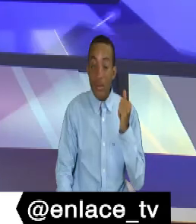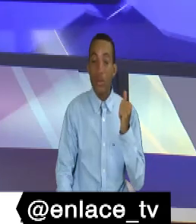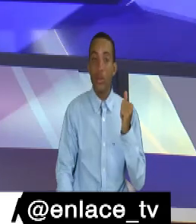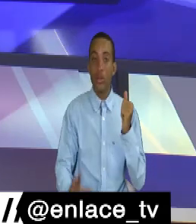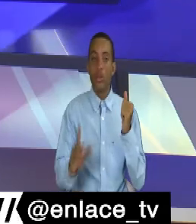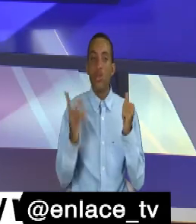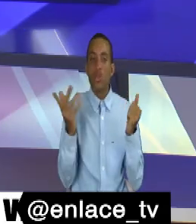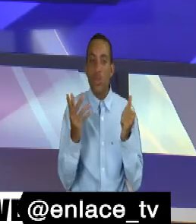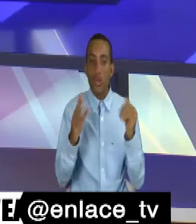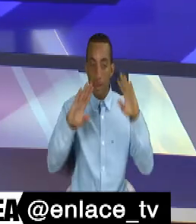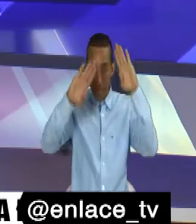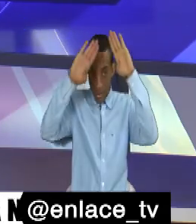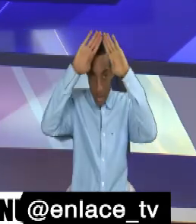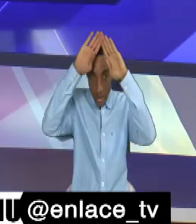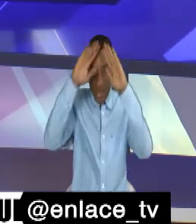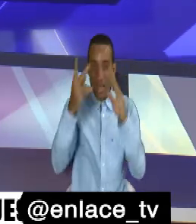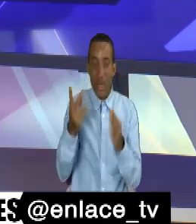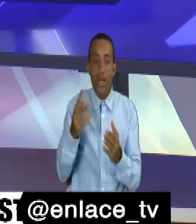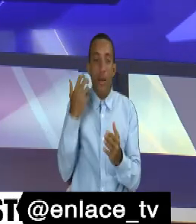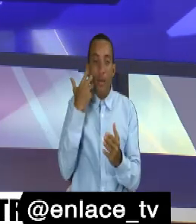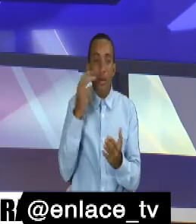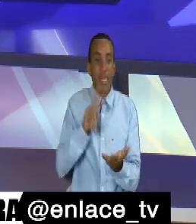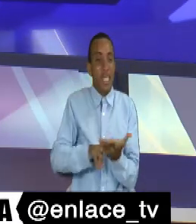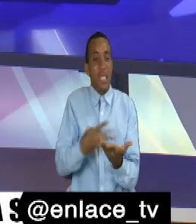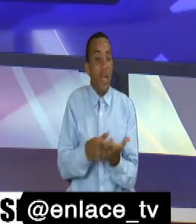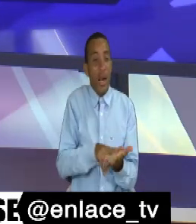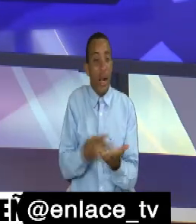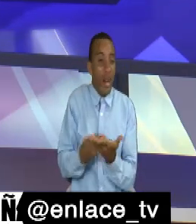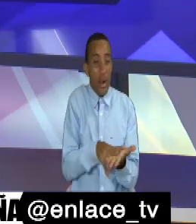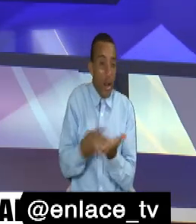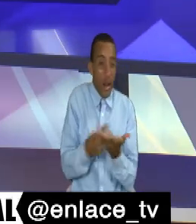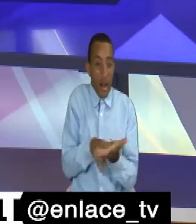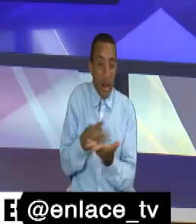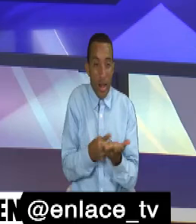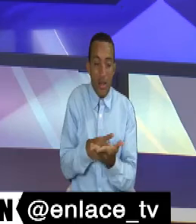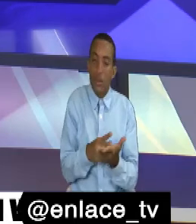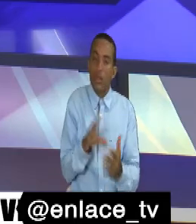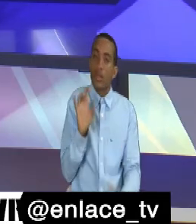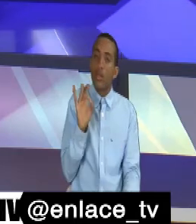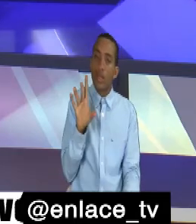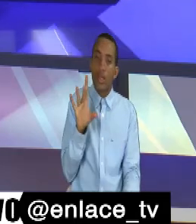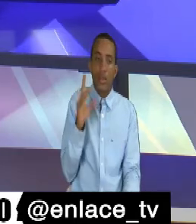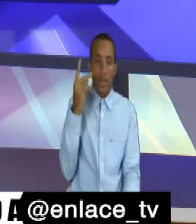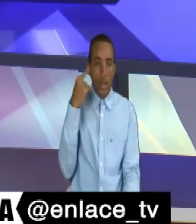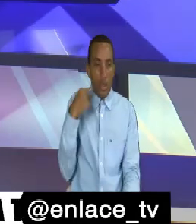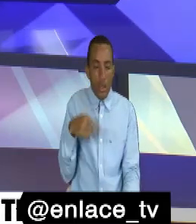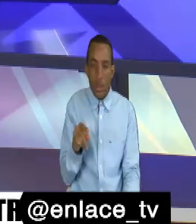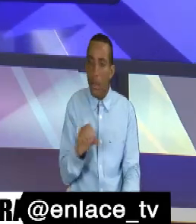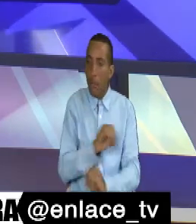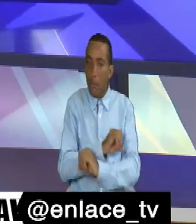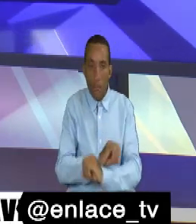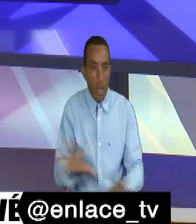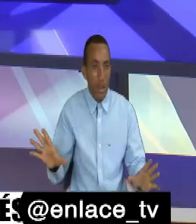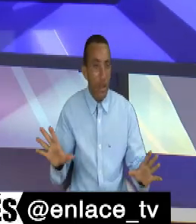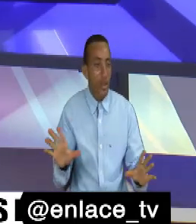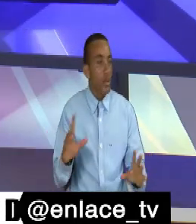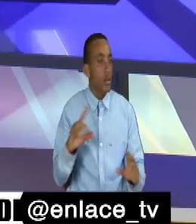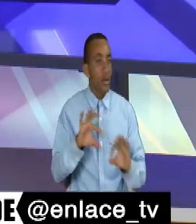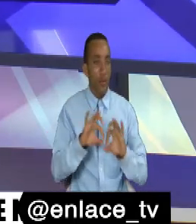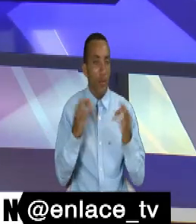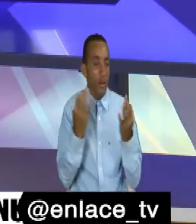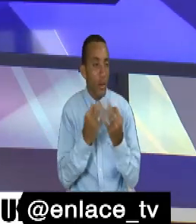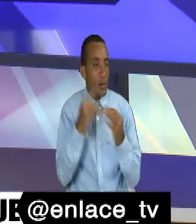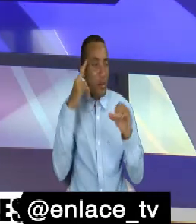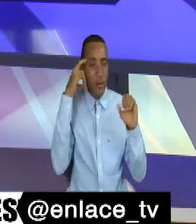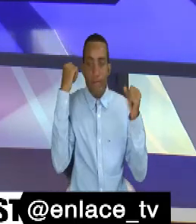encuentra desaparecida desde hace 15 días. Familiares se encuentran preocupados ante su condición